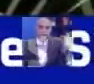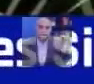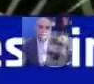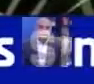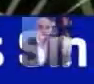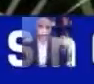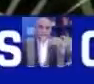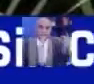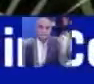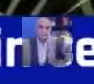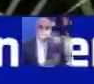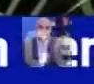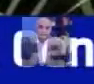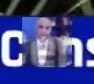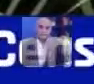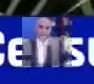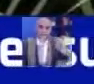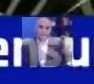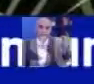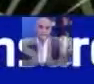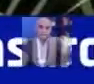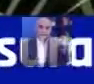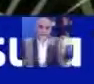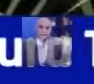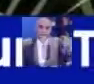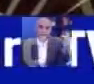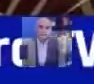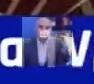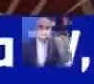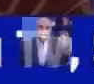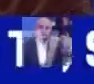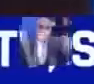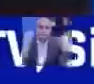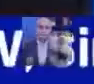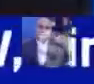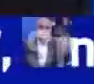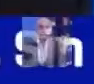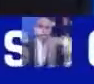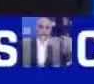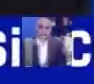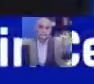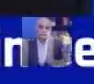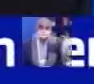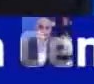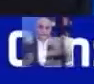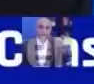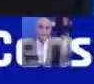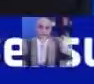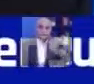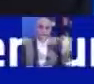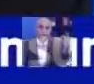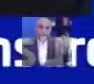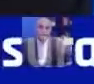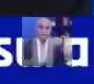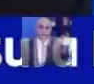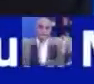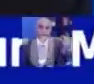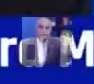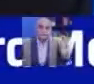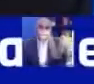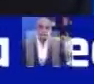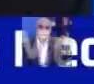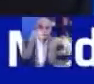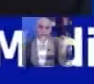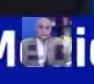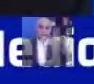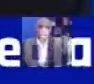de este eurodiputado, que se queja tanto de México, con ayuda de la Embajada de España en ese país, logró